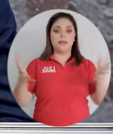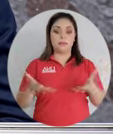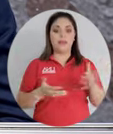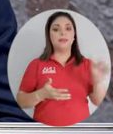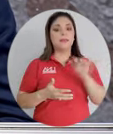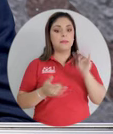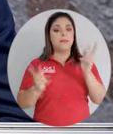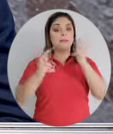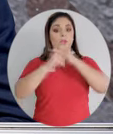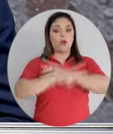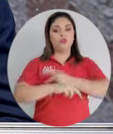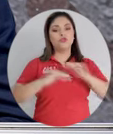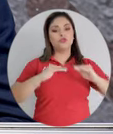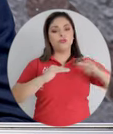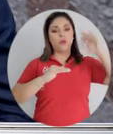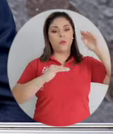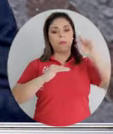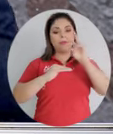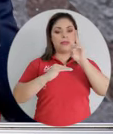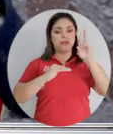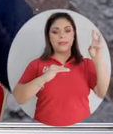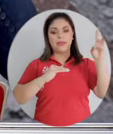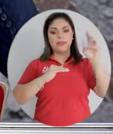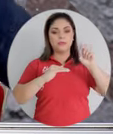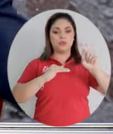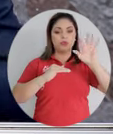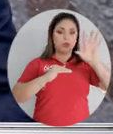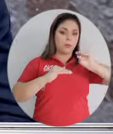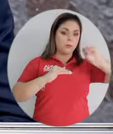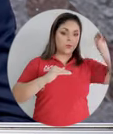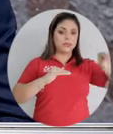la pandemia se agudizó el problema, llegamos hasta un